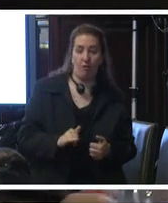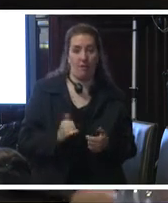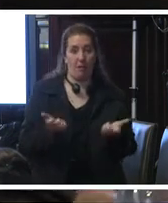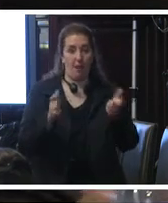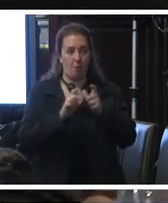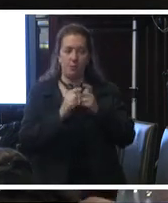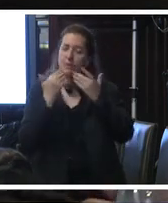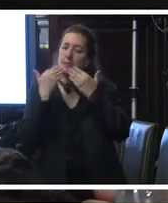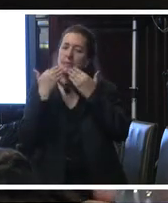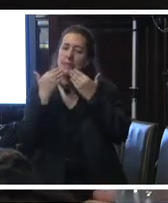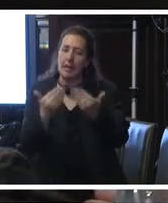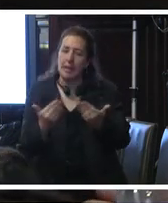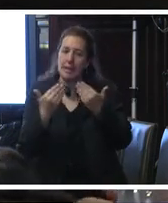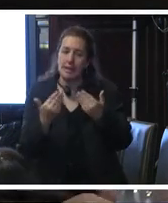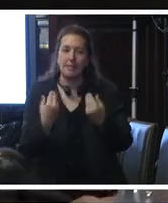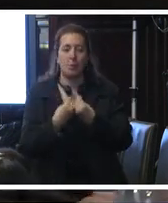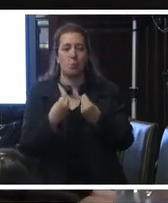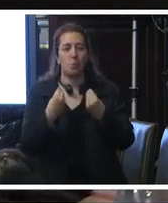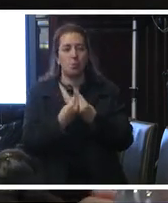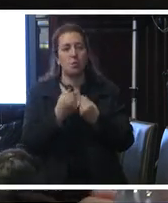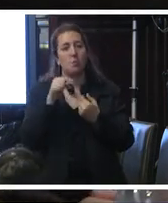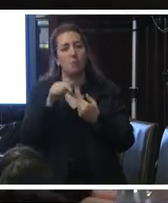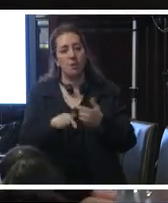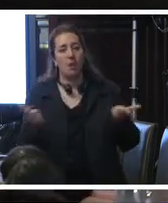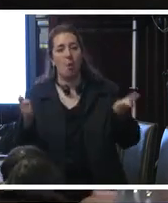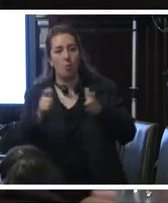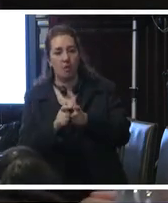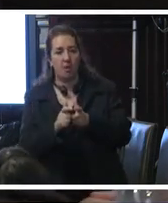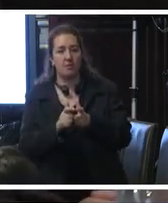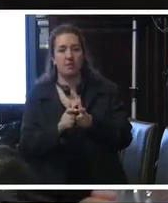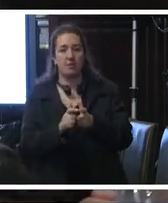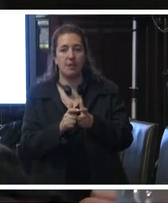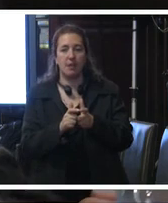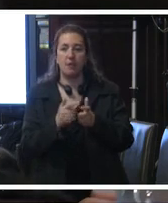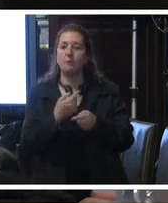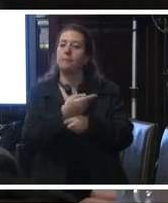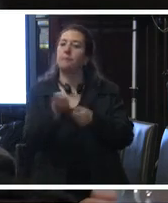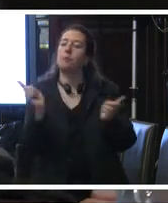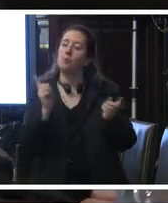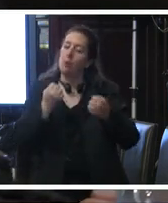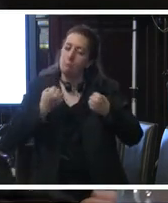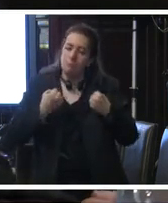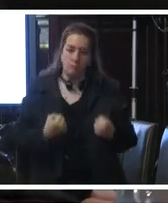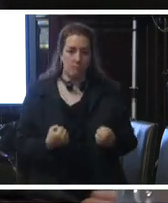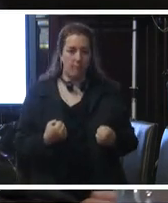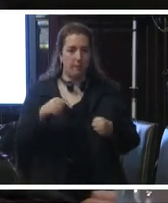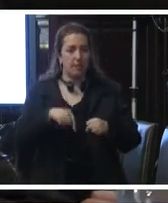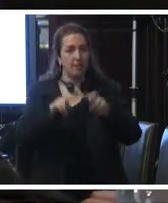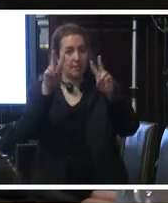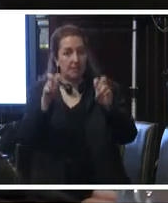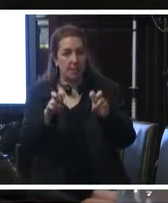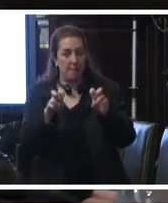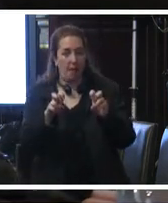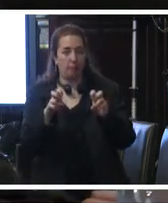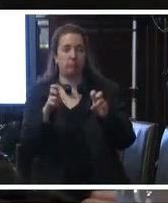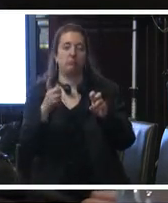les agradecemos muchísimo que a través de esta audiencia estén poniendo con énfasis esta temática